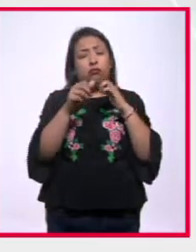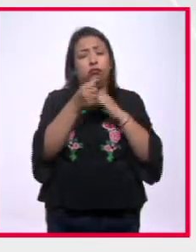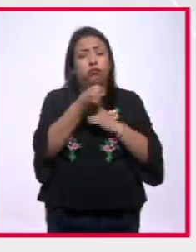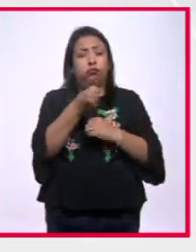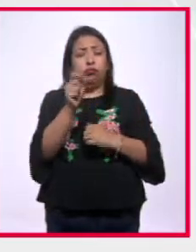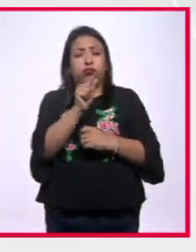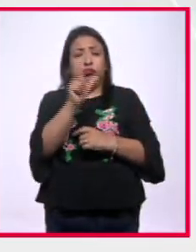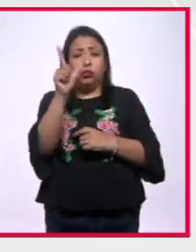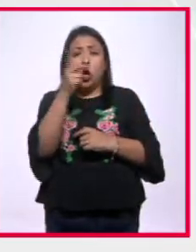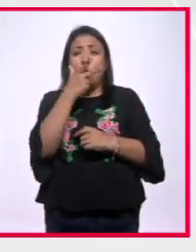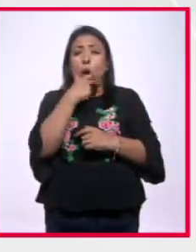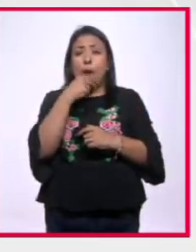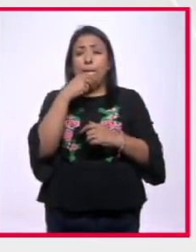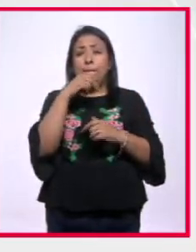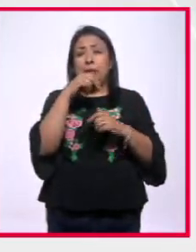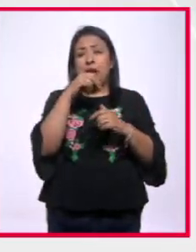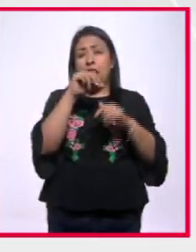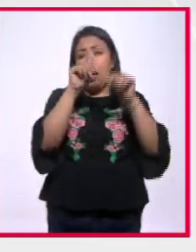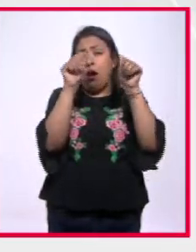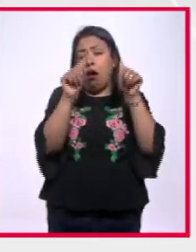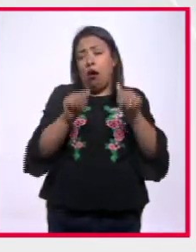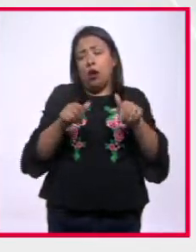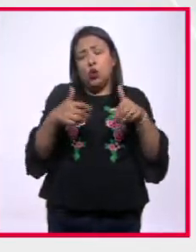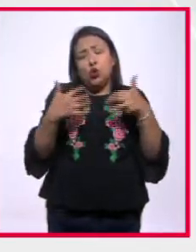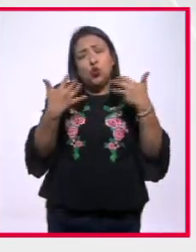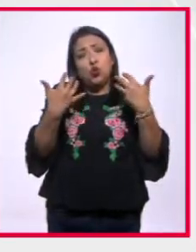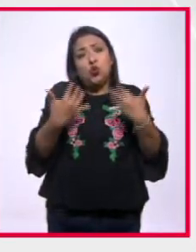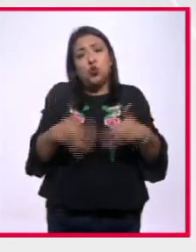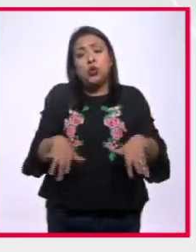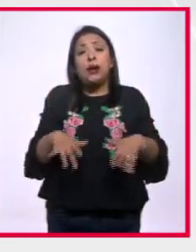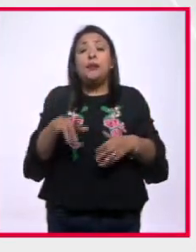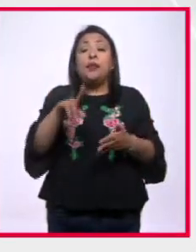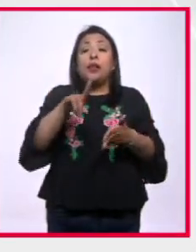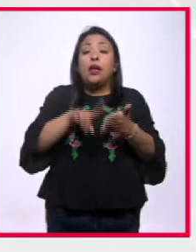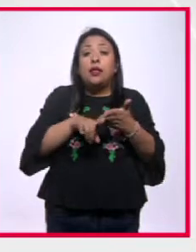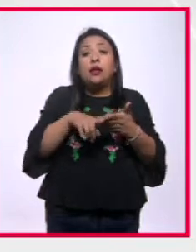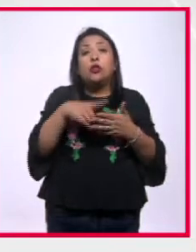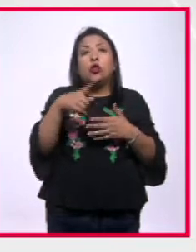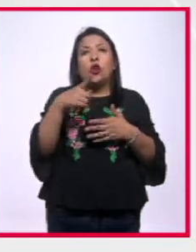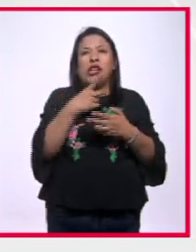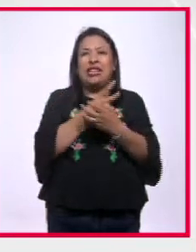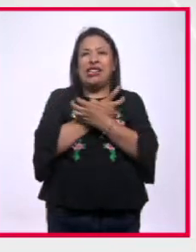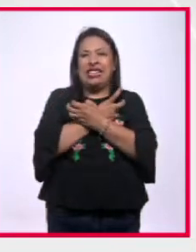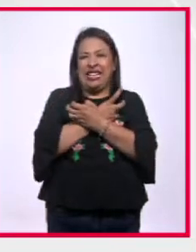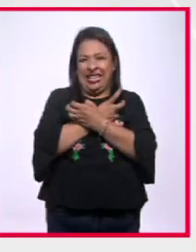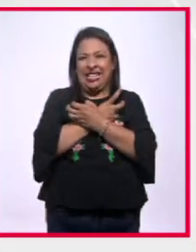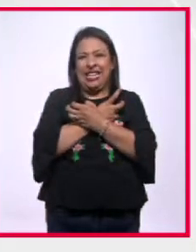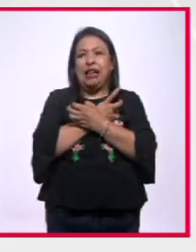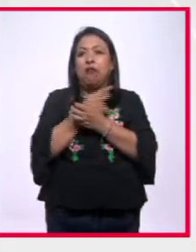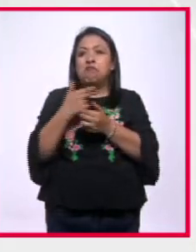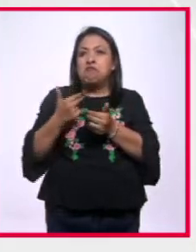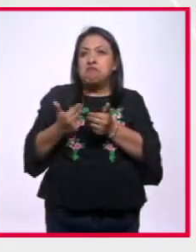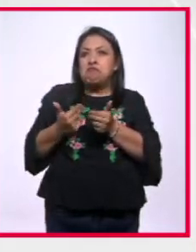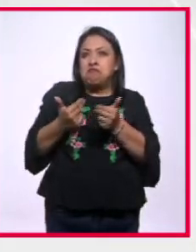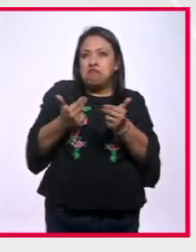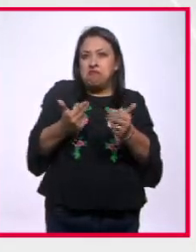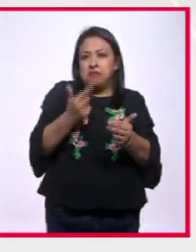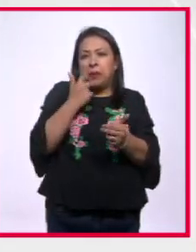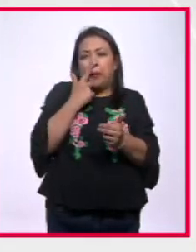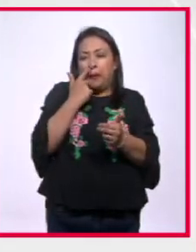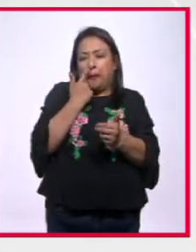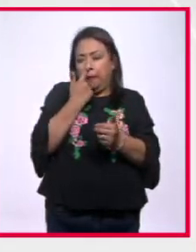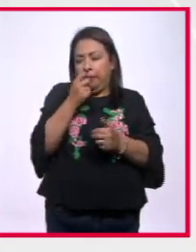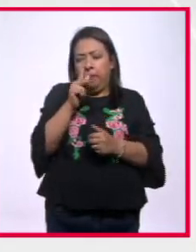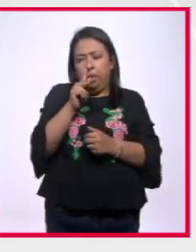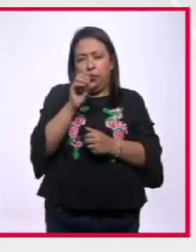espléndido artista que ha hecho a través de las calaveras como heredero de josé